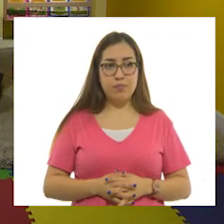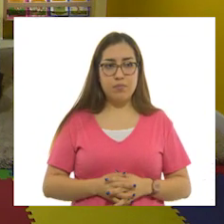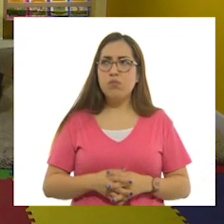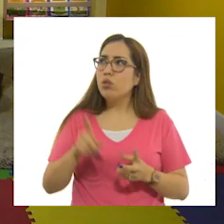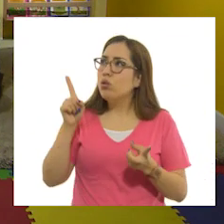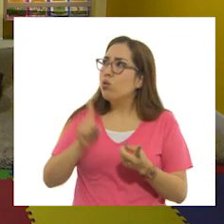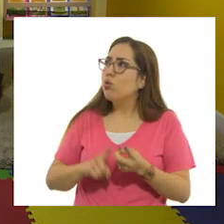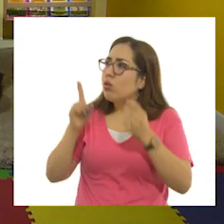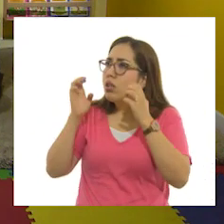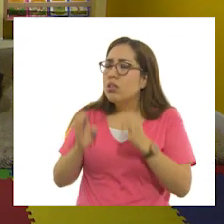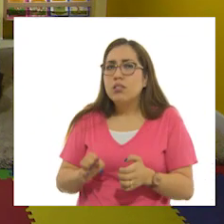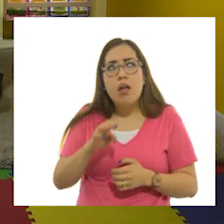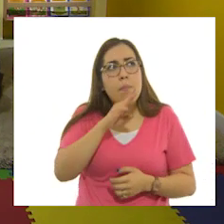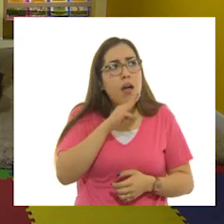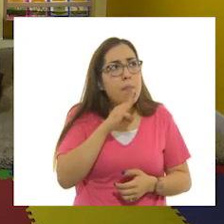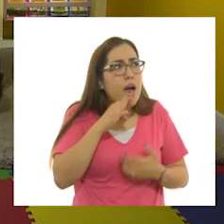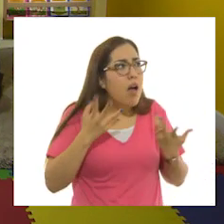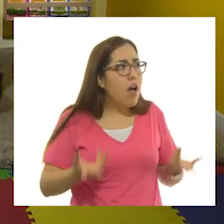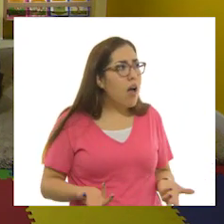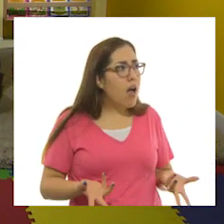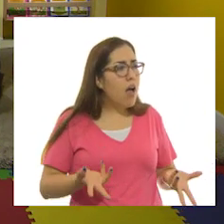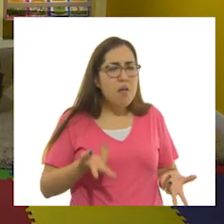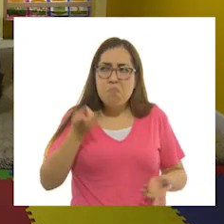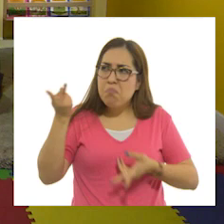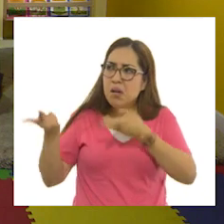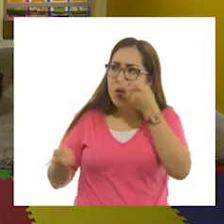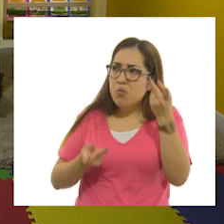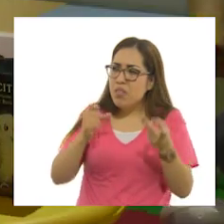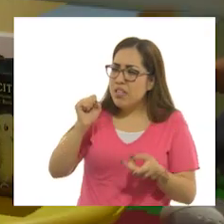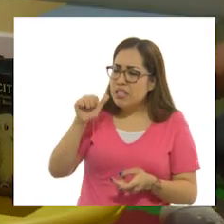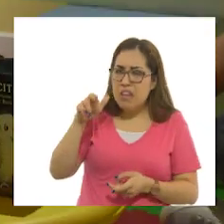dónde está mamá pregunto sara